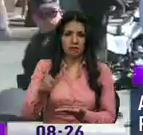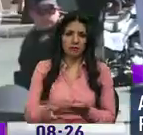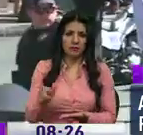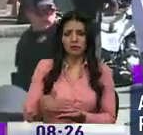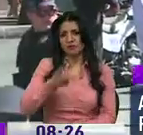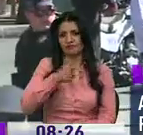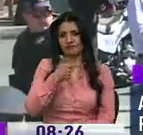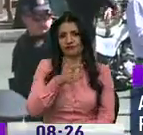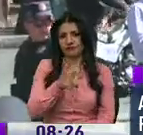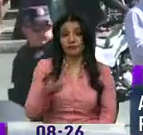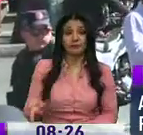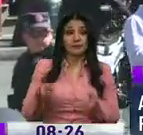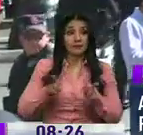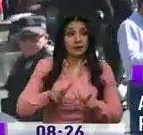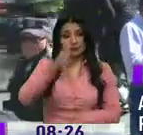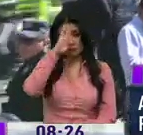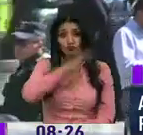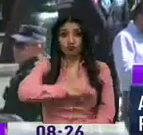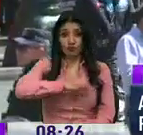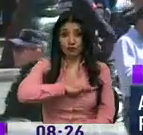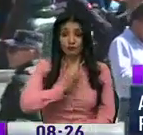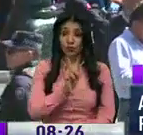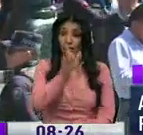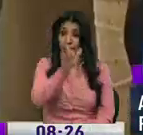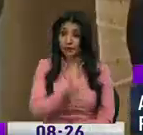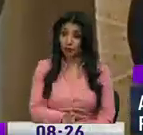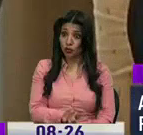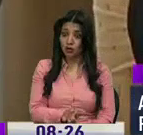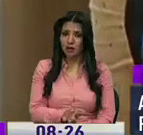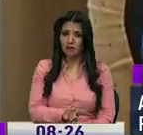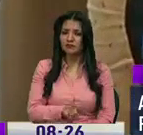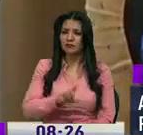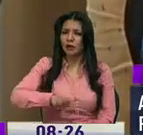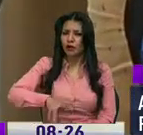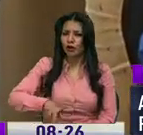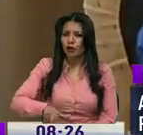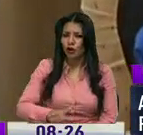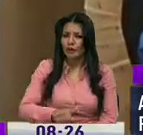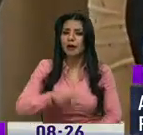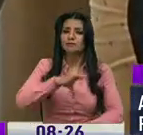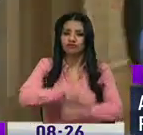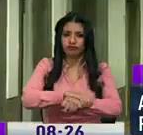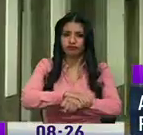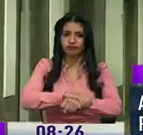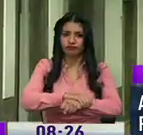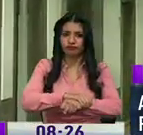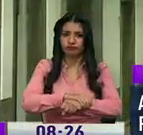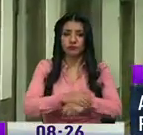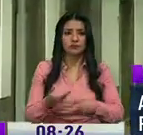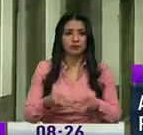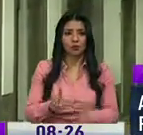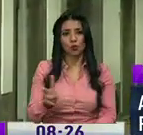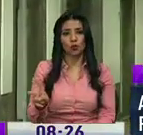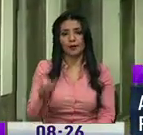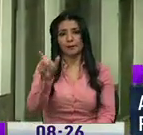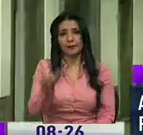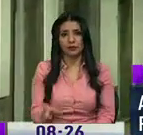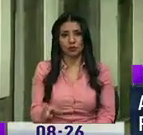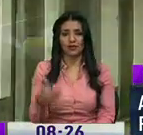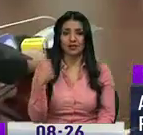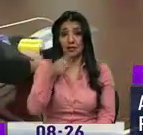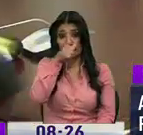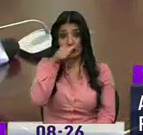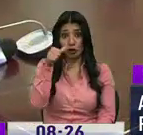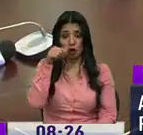libadores. Además, los uniformados detuvieron a una persona por un reporte de robo a transeúntes y se aprehendió a un ciudadano que portaba